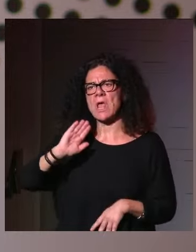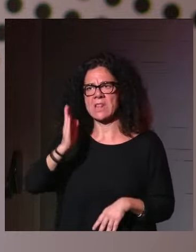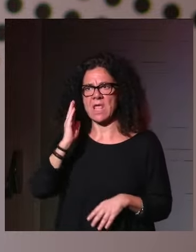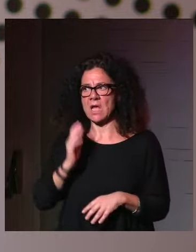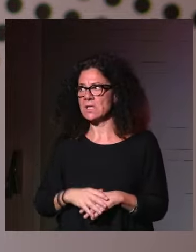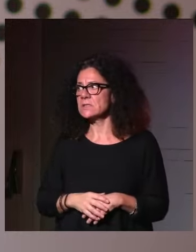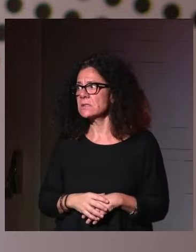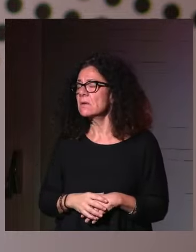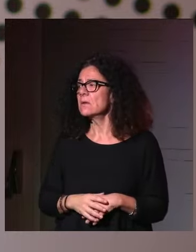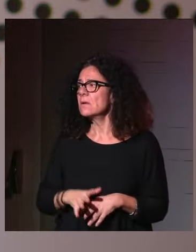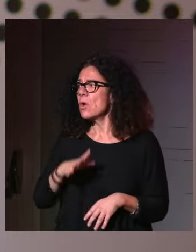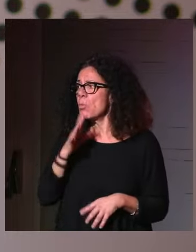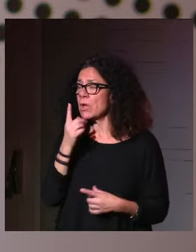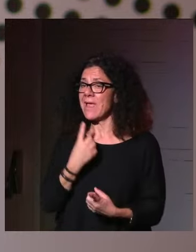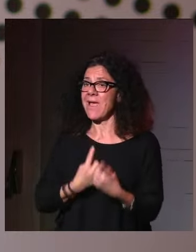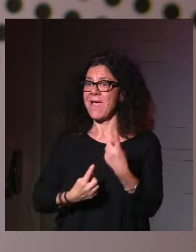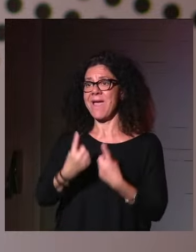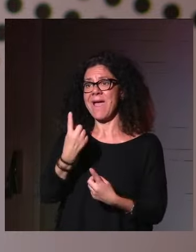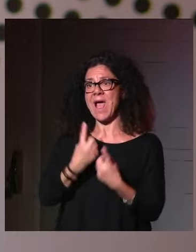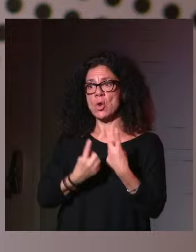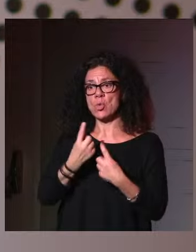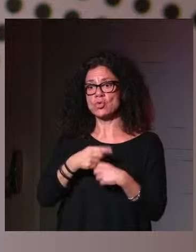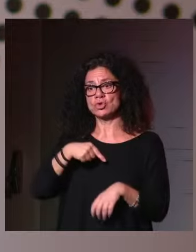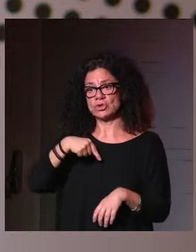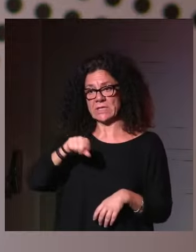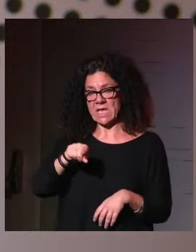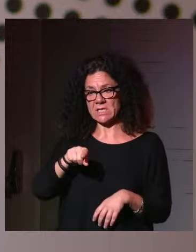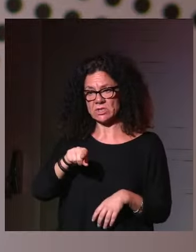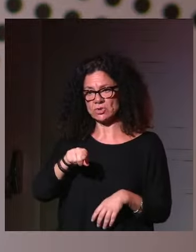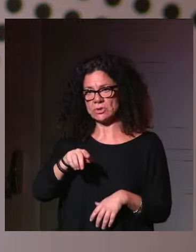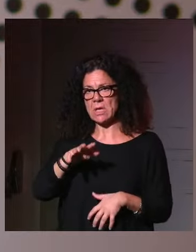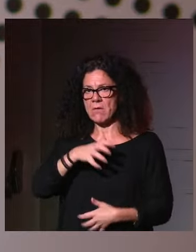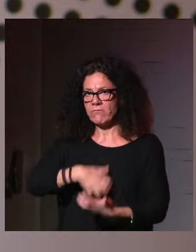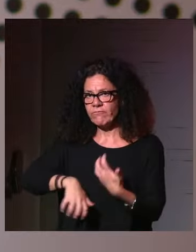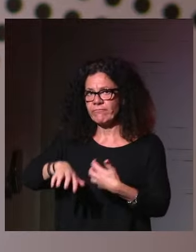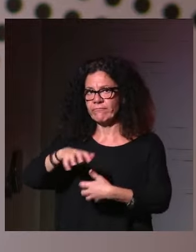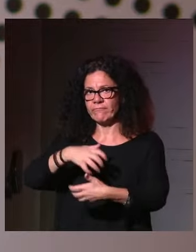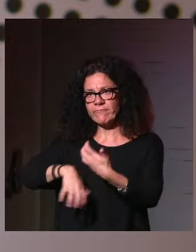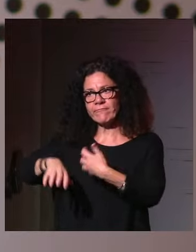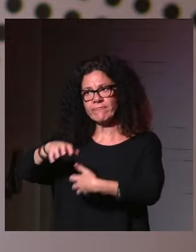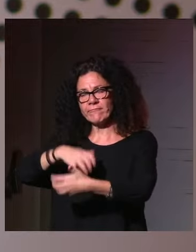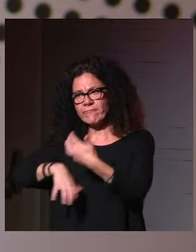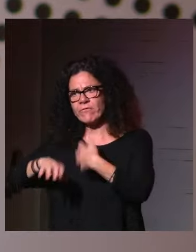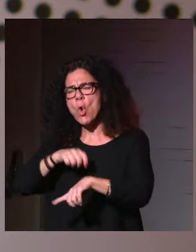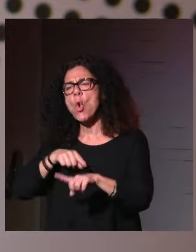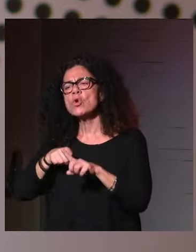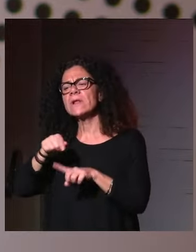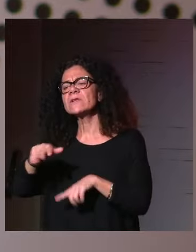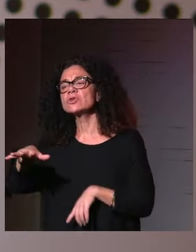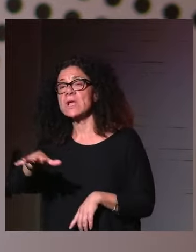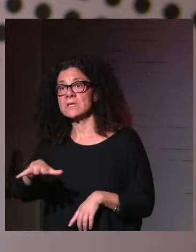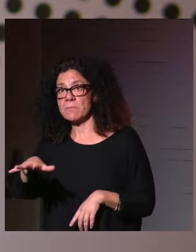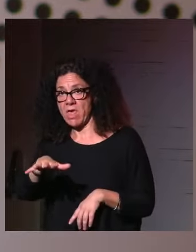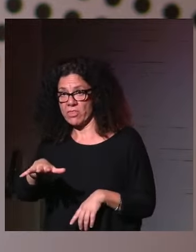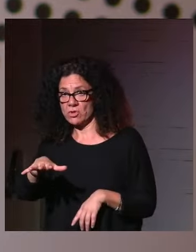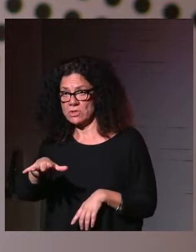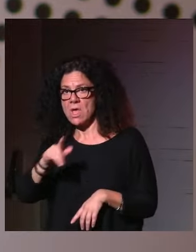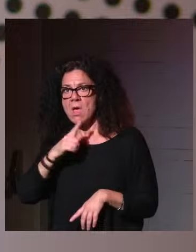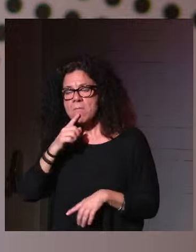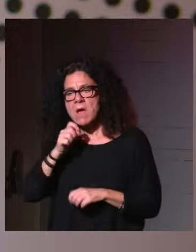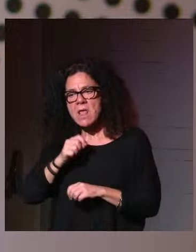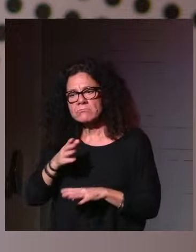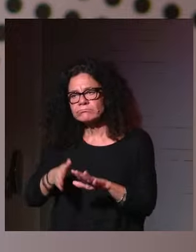eh algunos de estos no agitadores eh utilizan esos espacios para no enviar